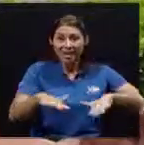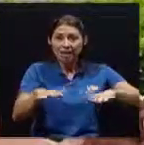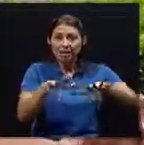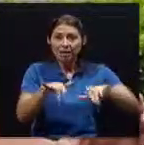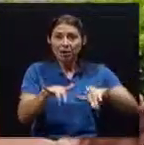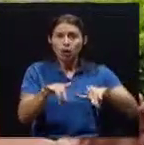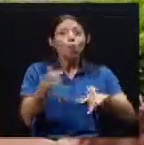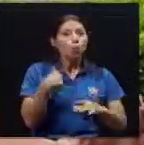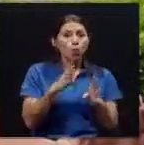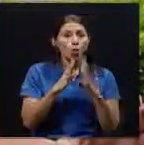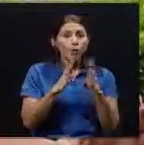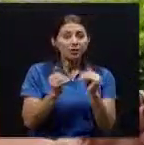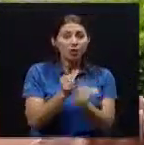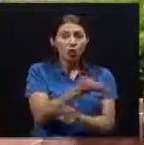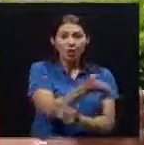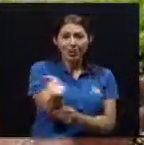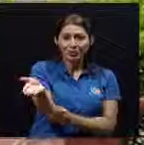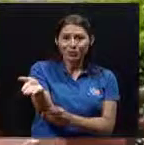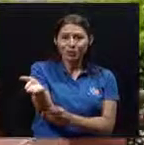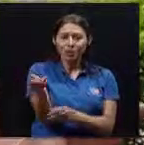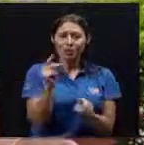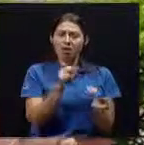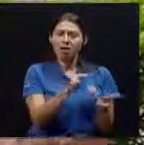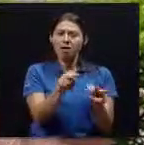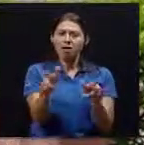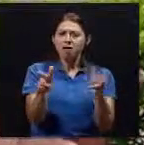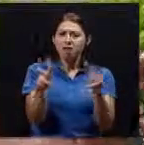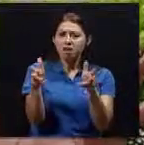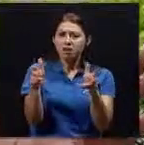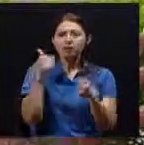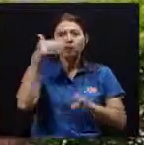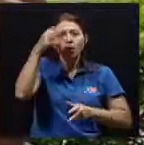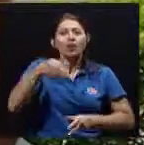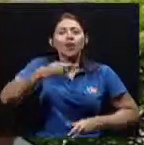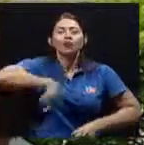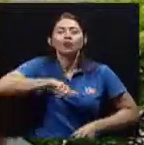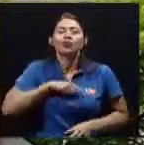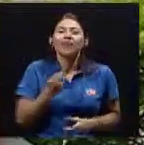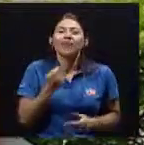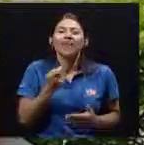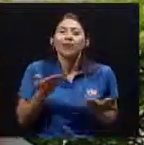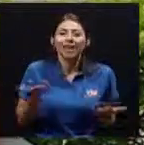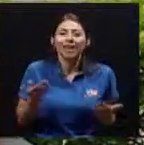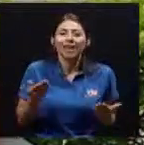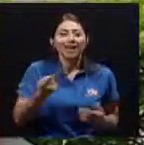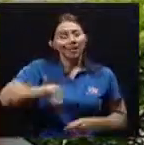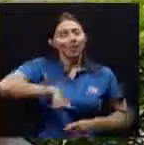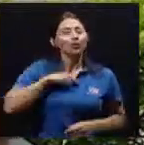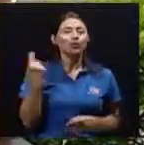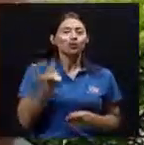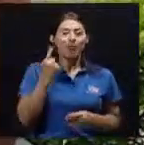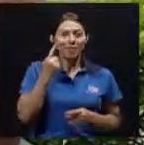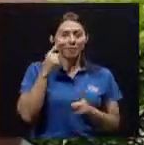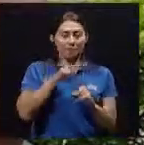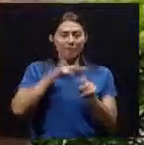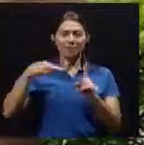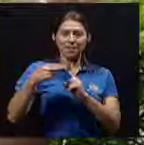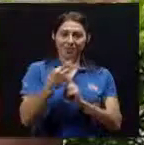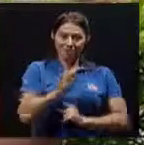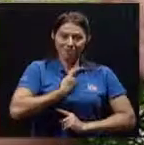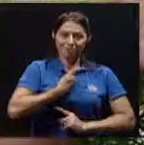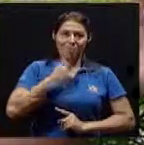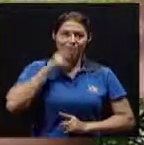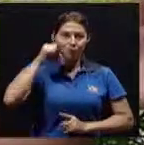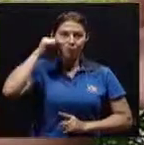y realmente muchas veces creo que lo que nos ha faltado es que de nuestra visión adultocéntrica, creo que